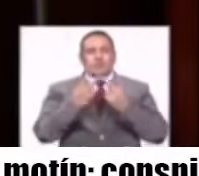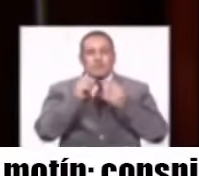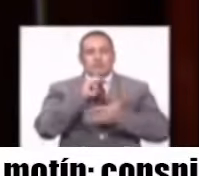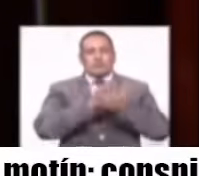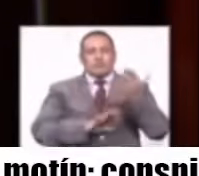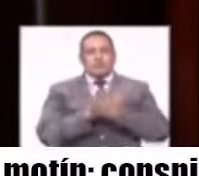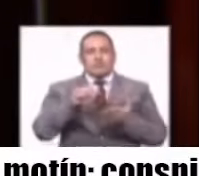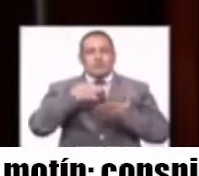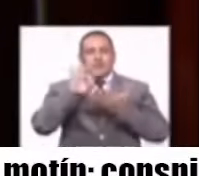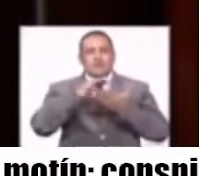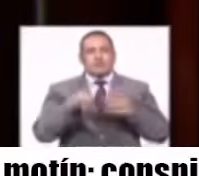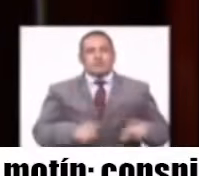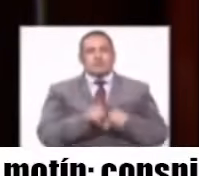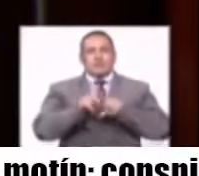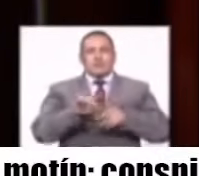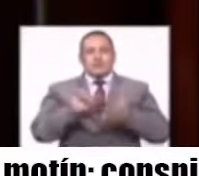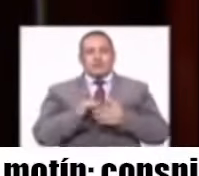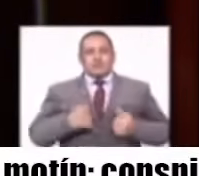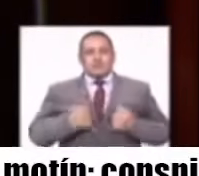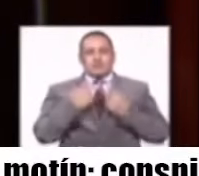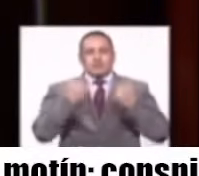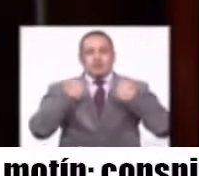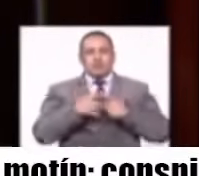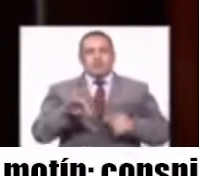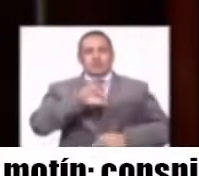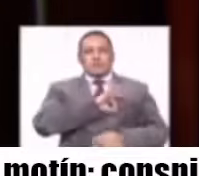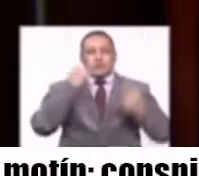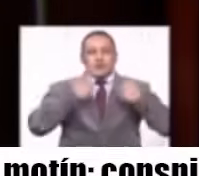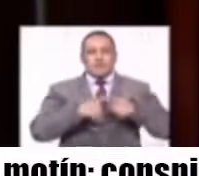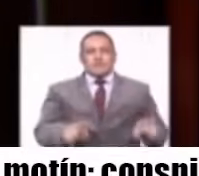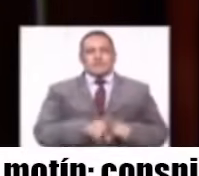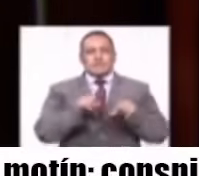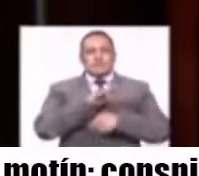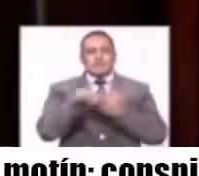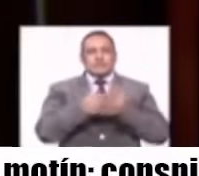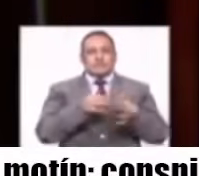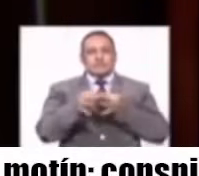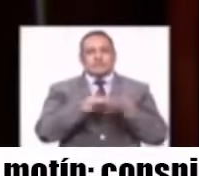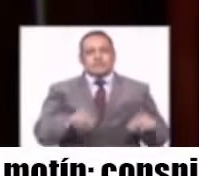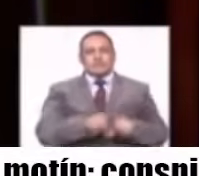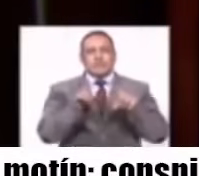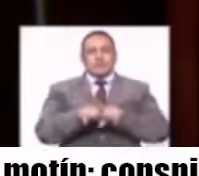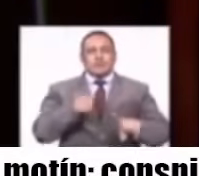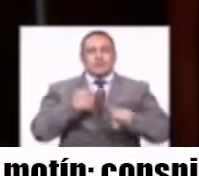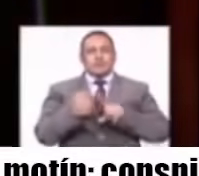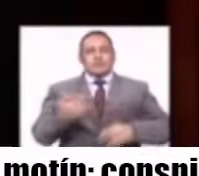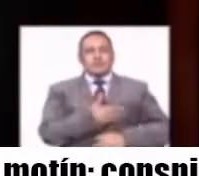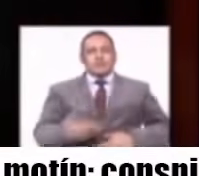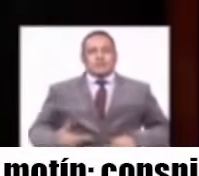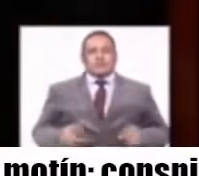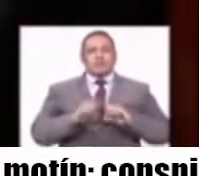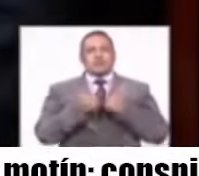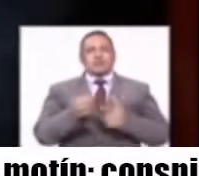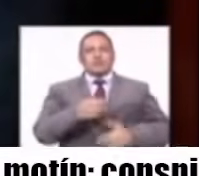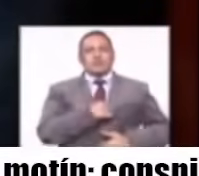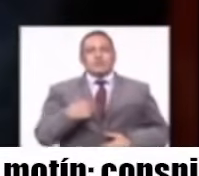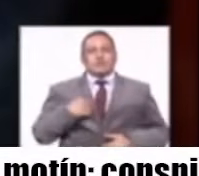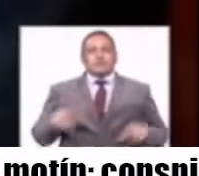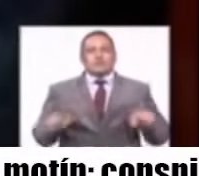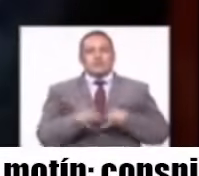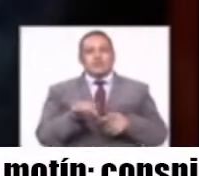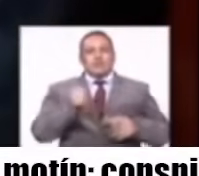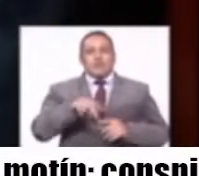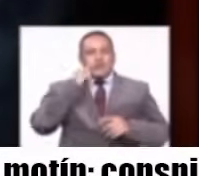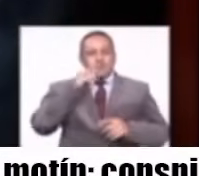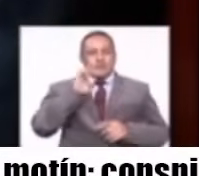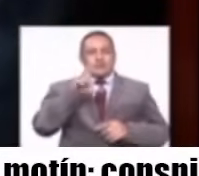informe calificación, así como de merituar los argumentos de descargo expuestos por el expresidente del Consejo de Ministros denunciado, señor